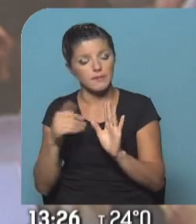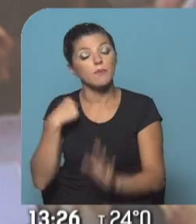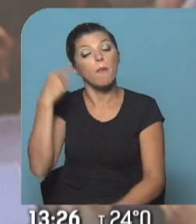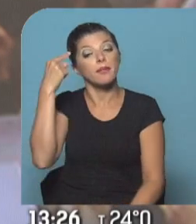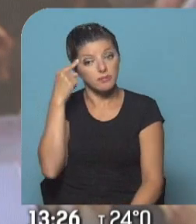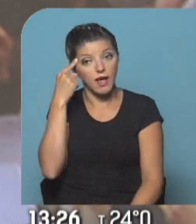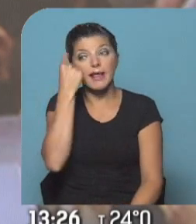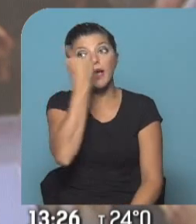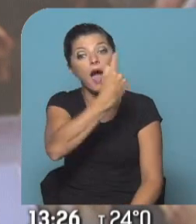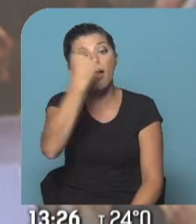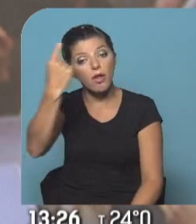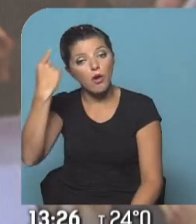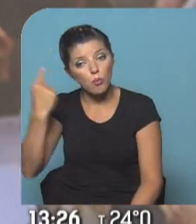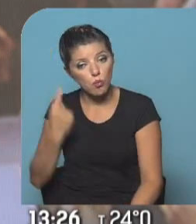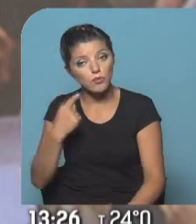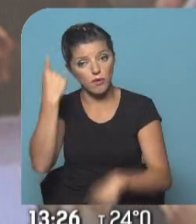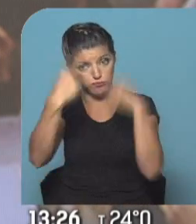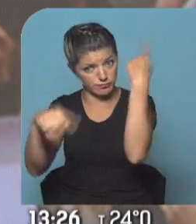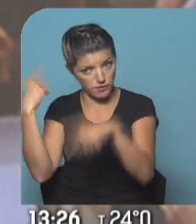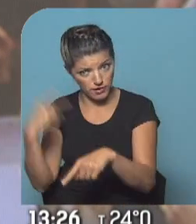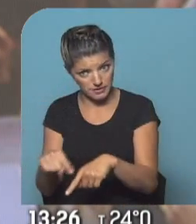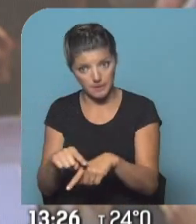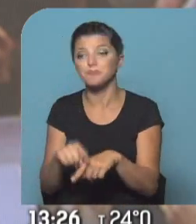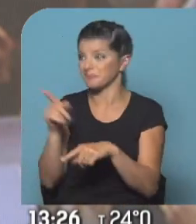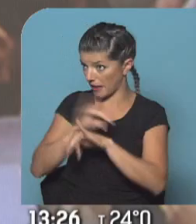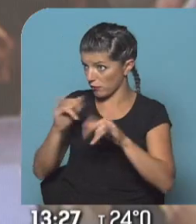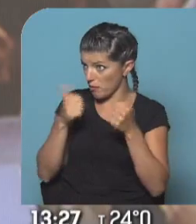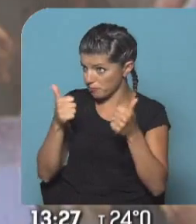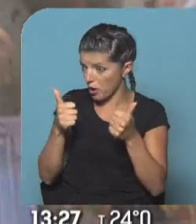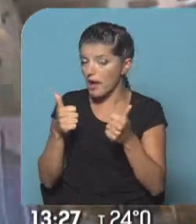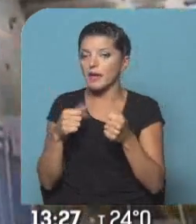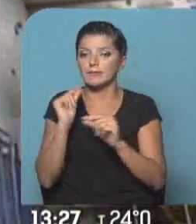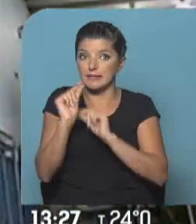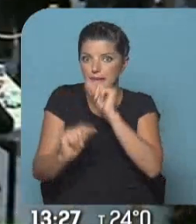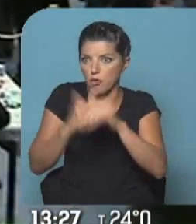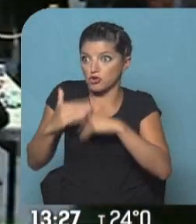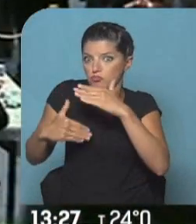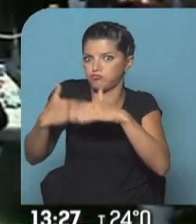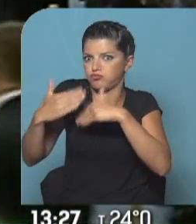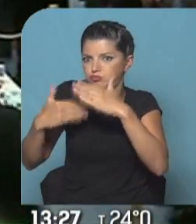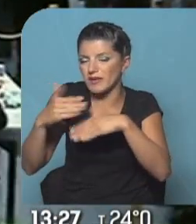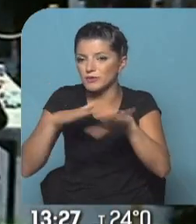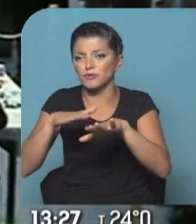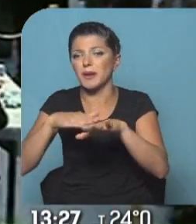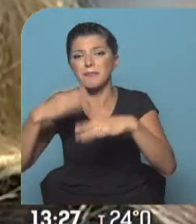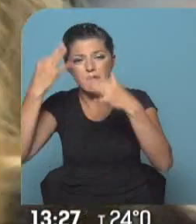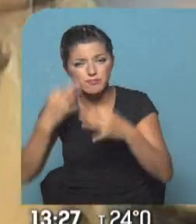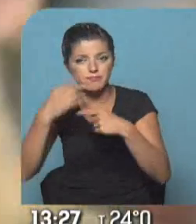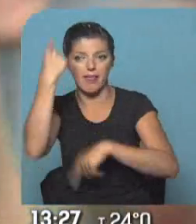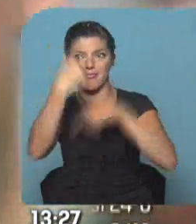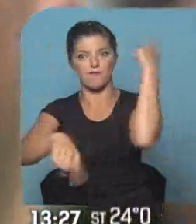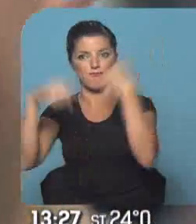una misma tendencia que efectivamente, yo creo que, tal y como dice el informe, está resurgiendo, realidades que son muy, muy diferentes entre